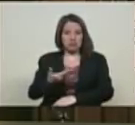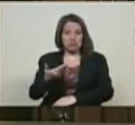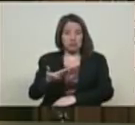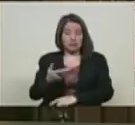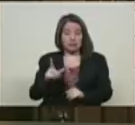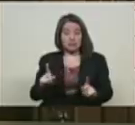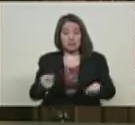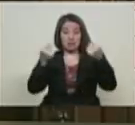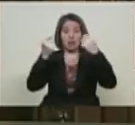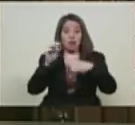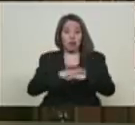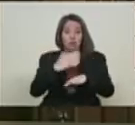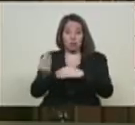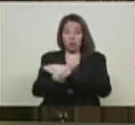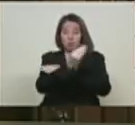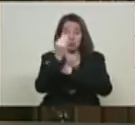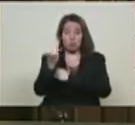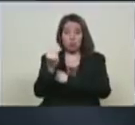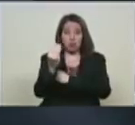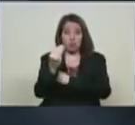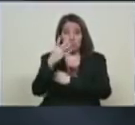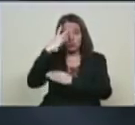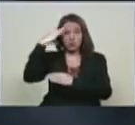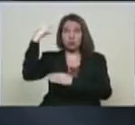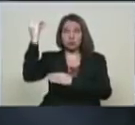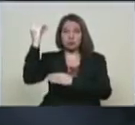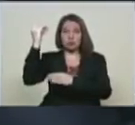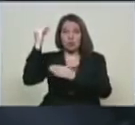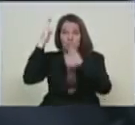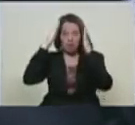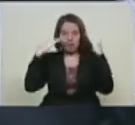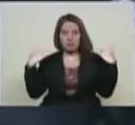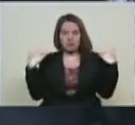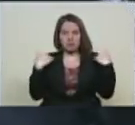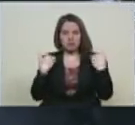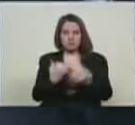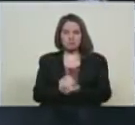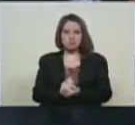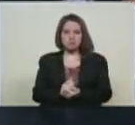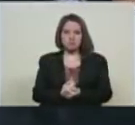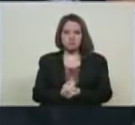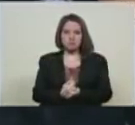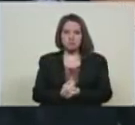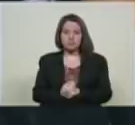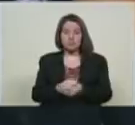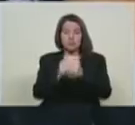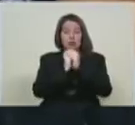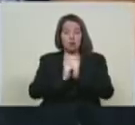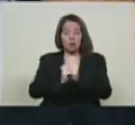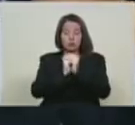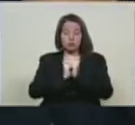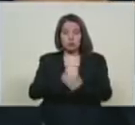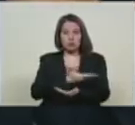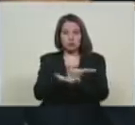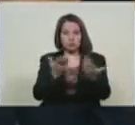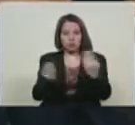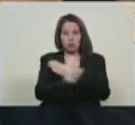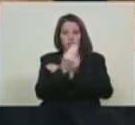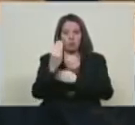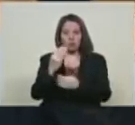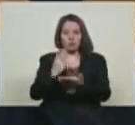salvamos por la protección de nuestro Dios, de nuestra chinita, por las oraciones de ustedes que nos